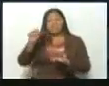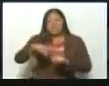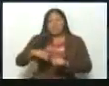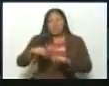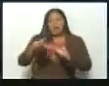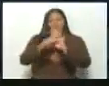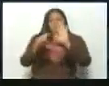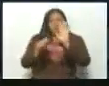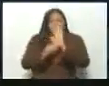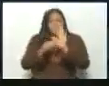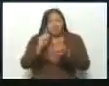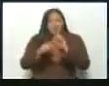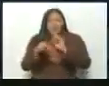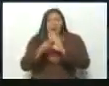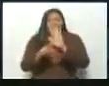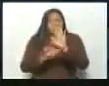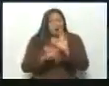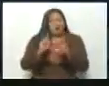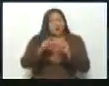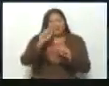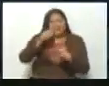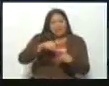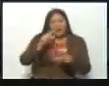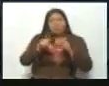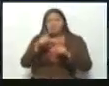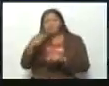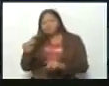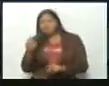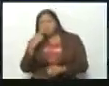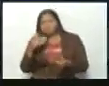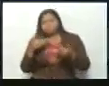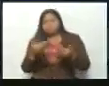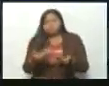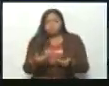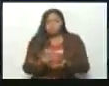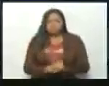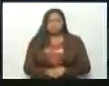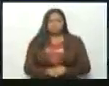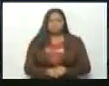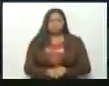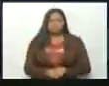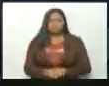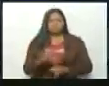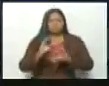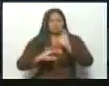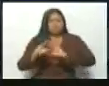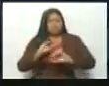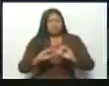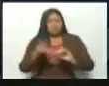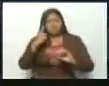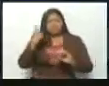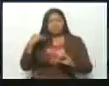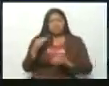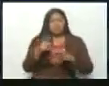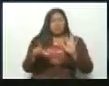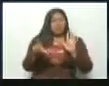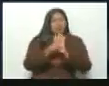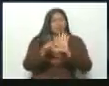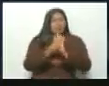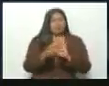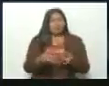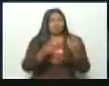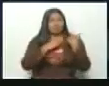algunos tiempos, algunos se han cumplido, otros no. Tenemos algunas deudas. En el campo de la comunicación tenemos la ley